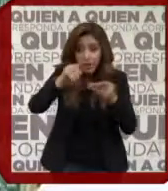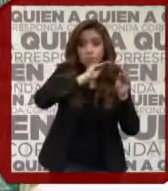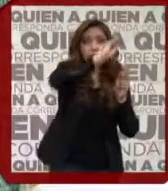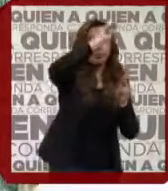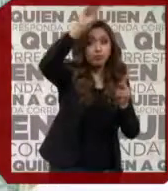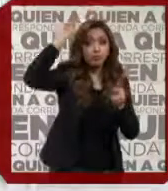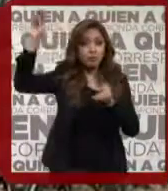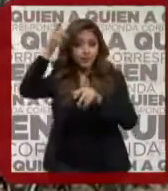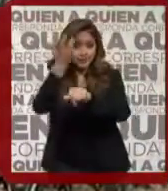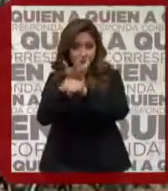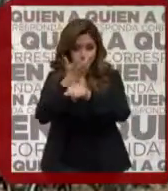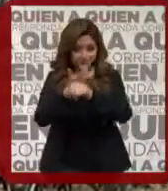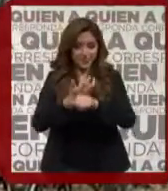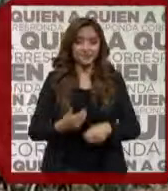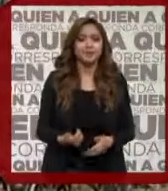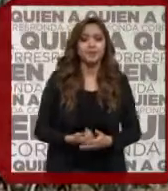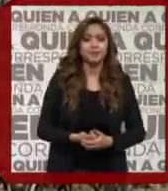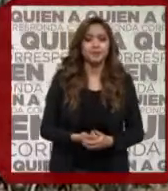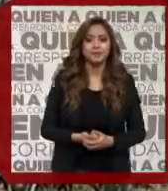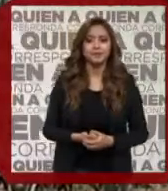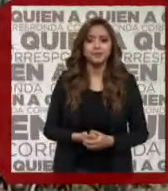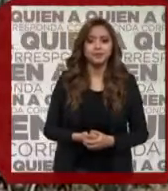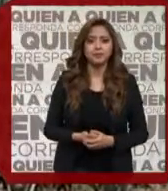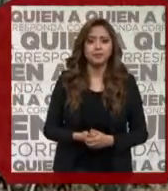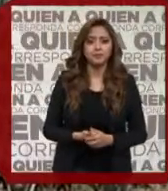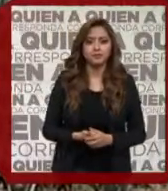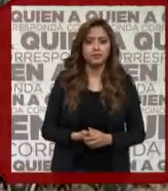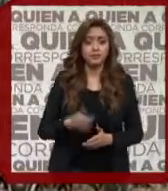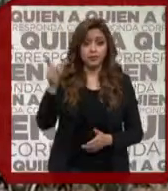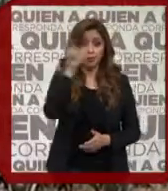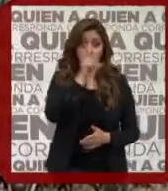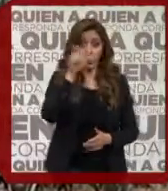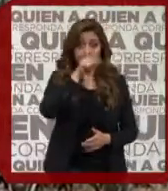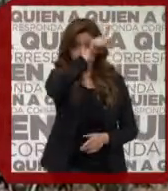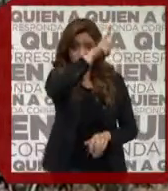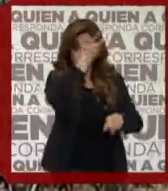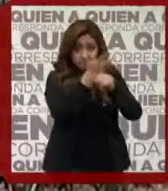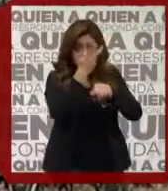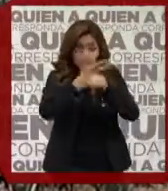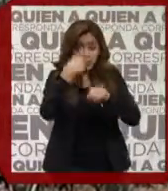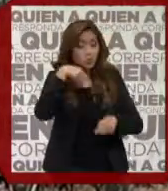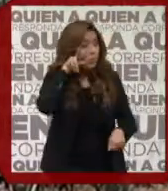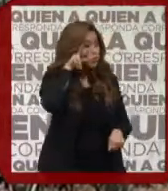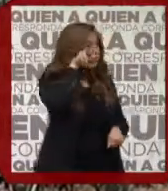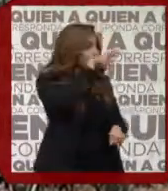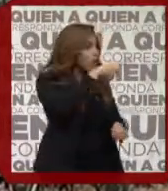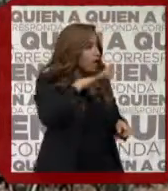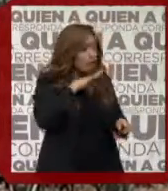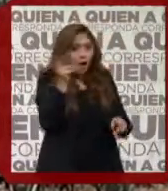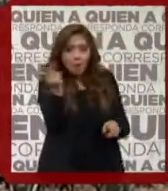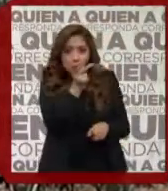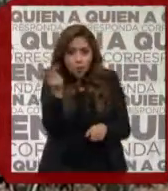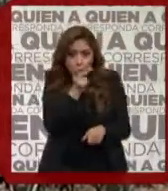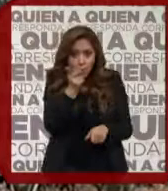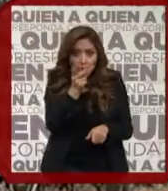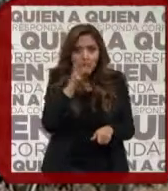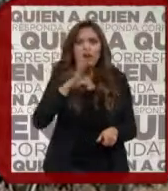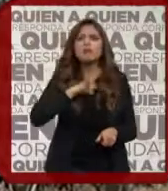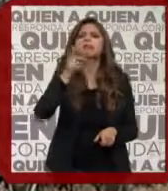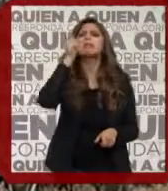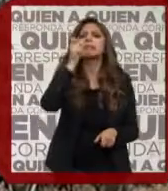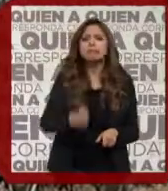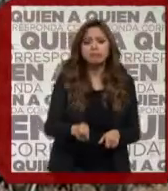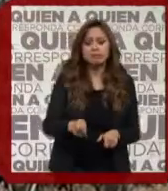los Estados Unidos. El FDA de Estados Unidos nos analizó el pulque y se dio cuenta que el pulque contiene